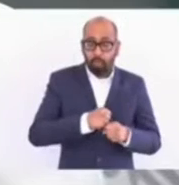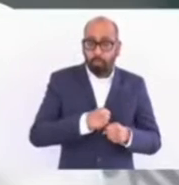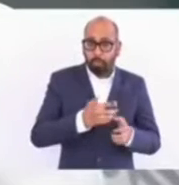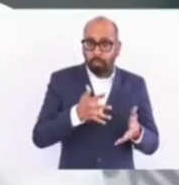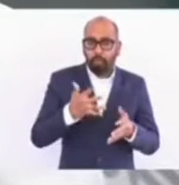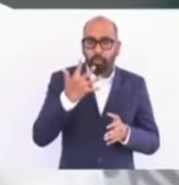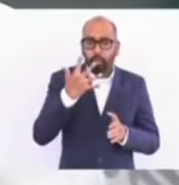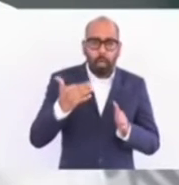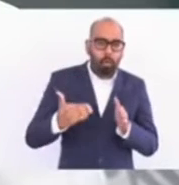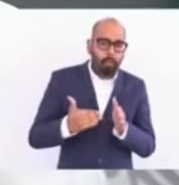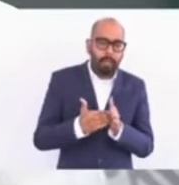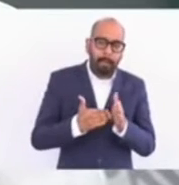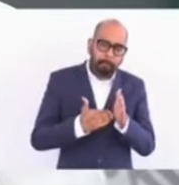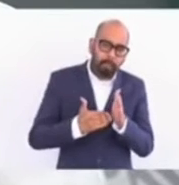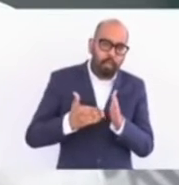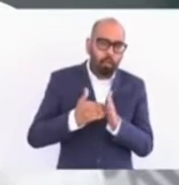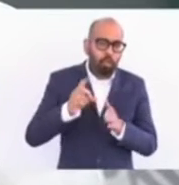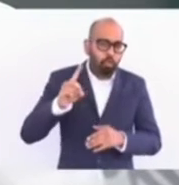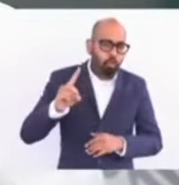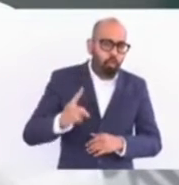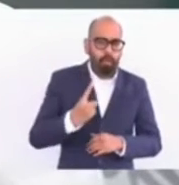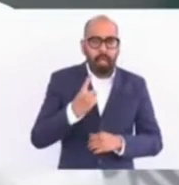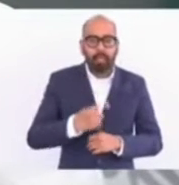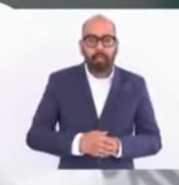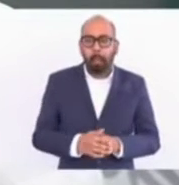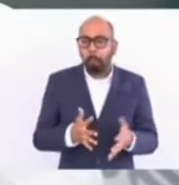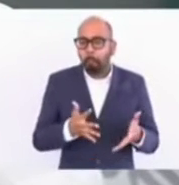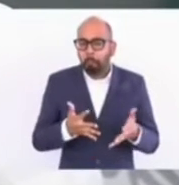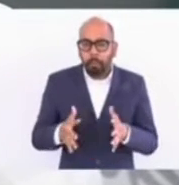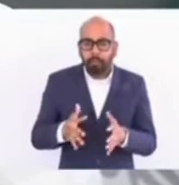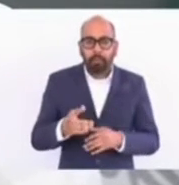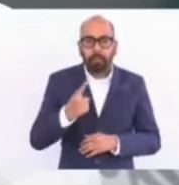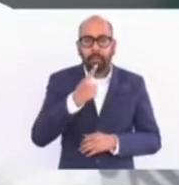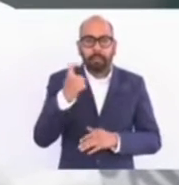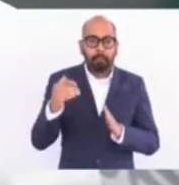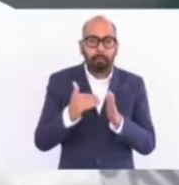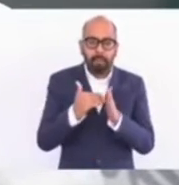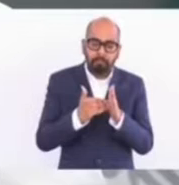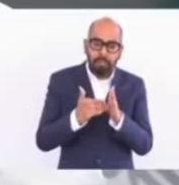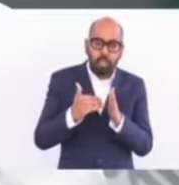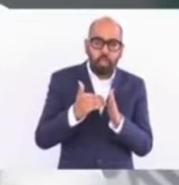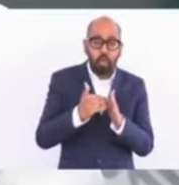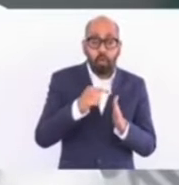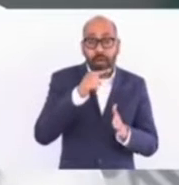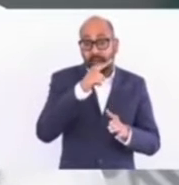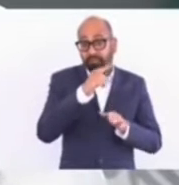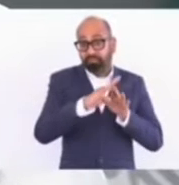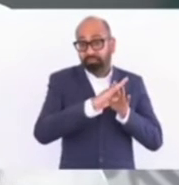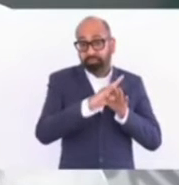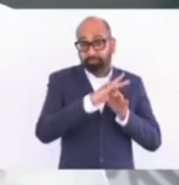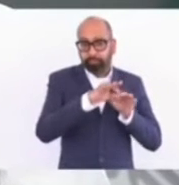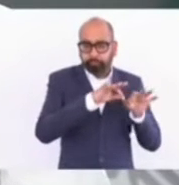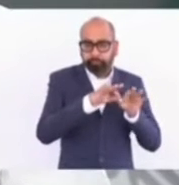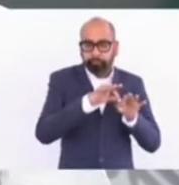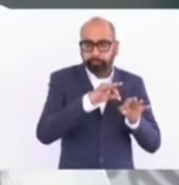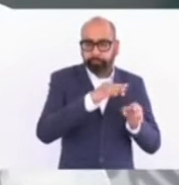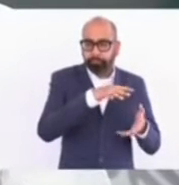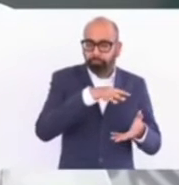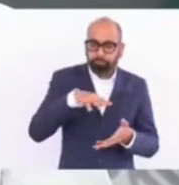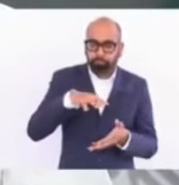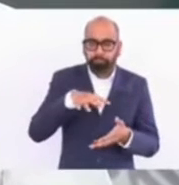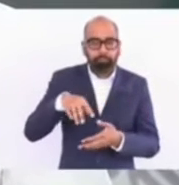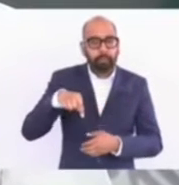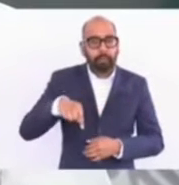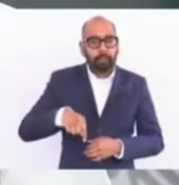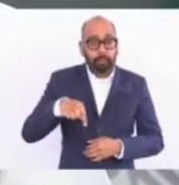mil millones de dólares algo así como 100 mil millones de pesos y puedes solicitar con